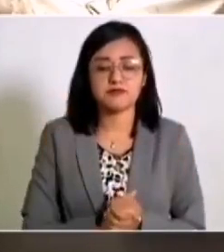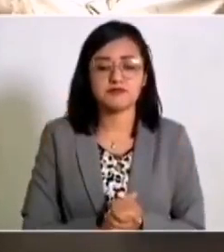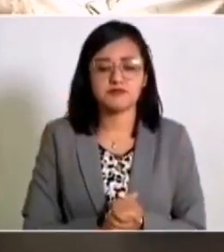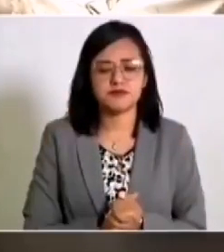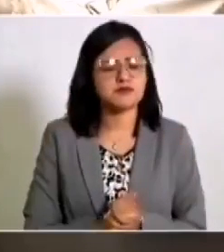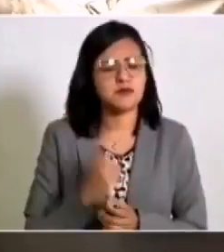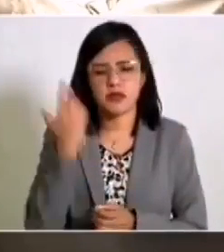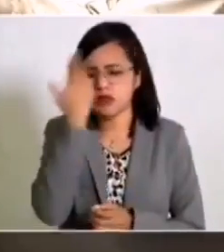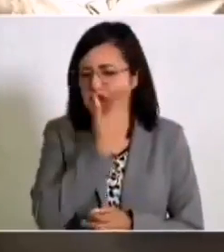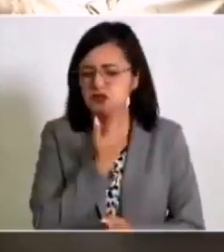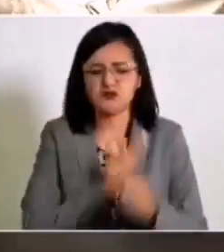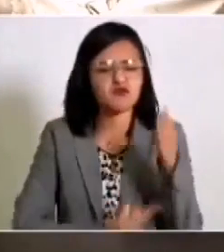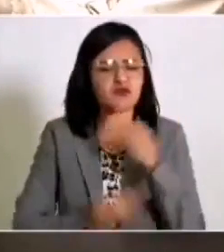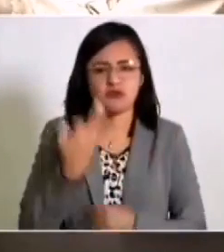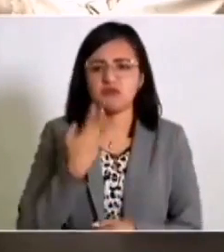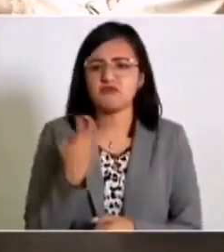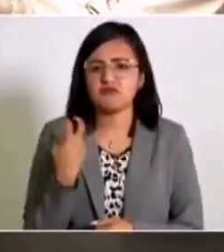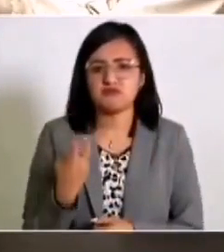Que se revise.